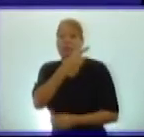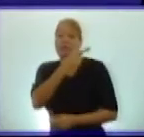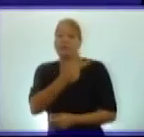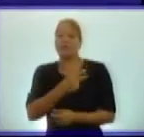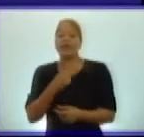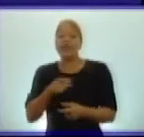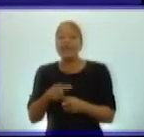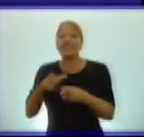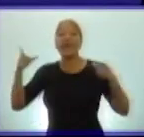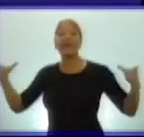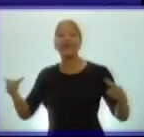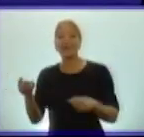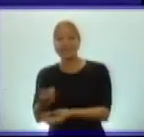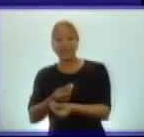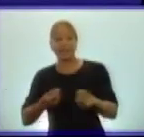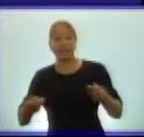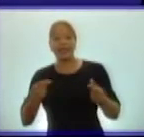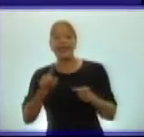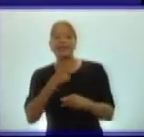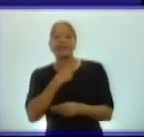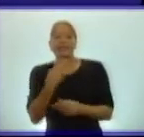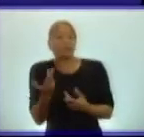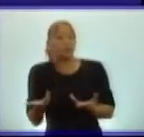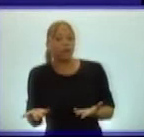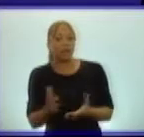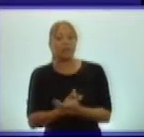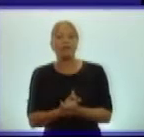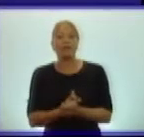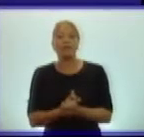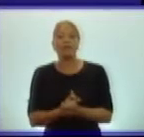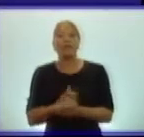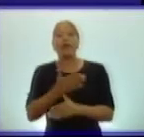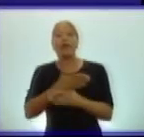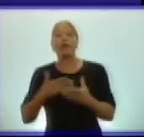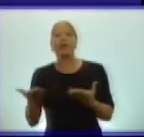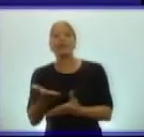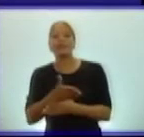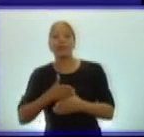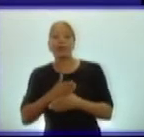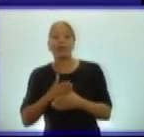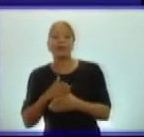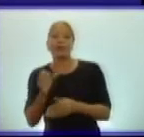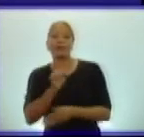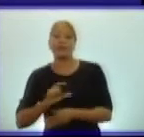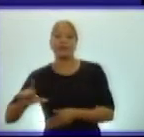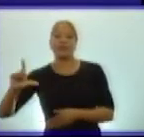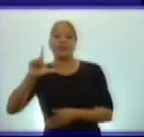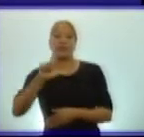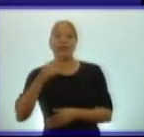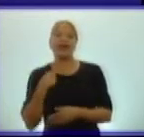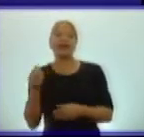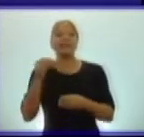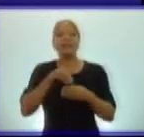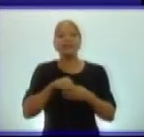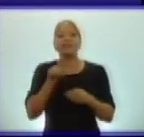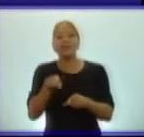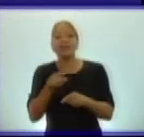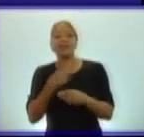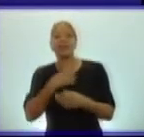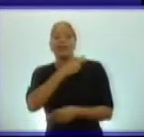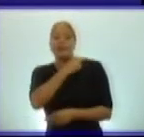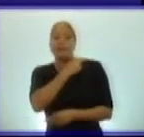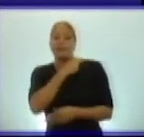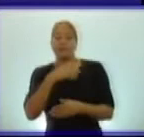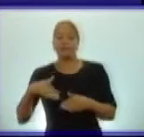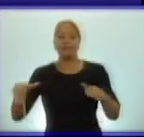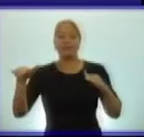territoriales entonces va a traer como resultado también una desigualdad material y social que se va a dar dentro de ese feudo, lo que se